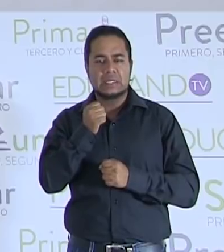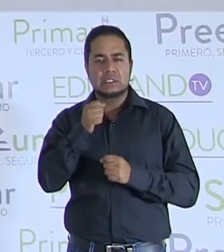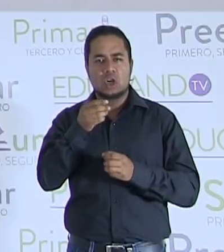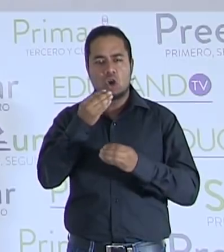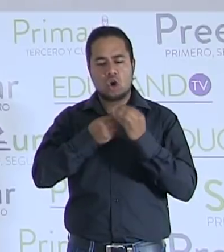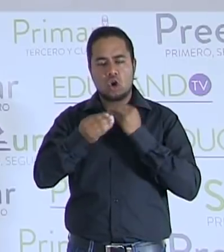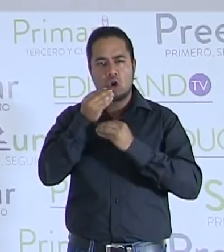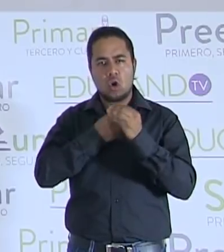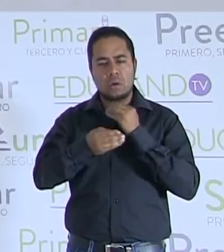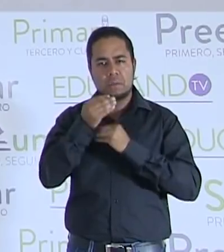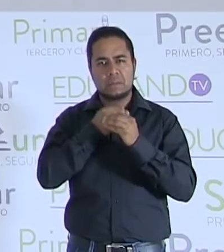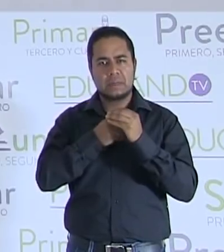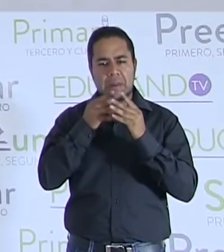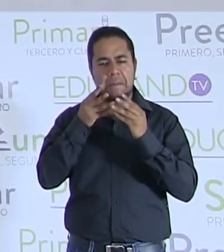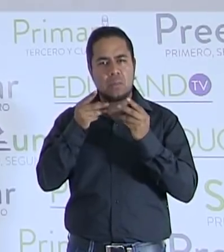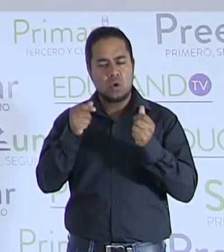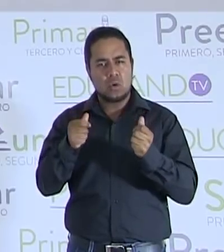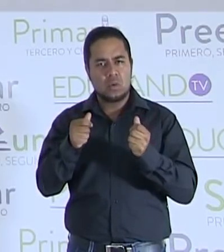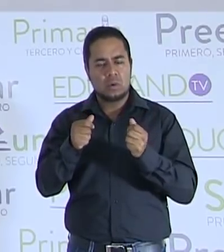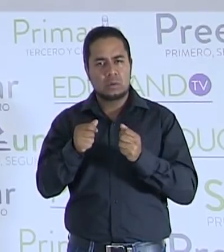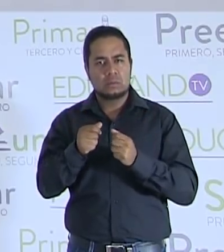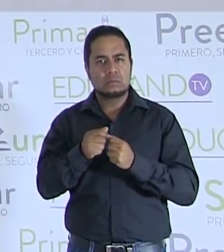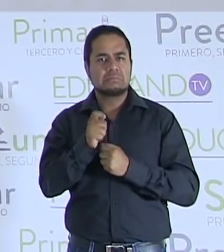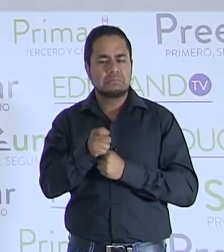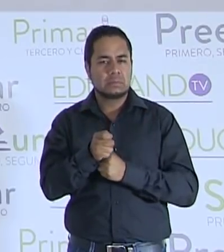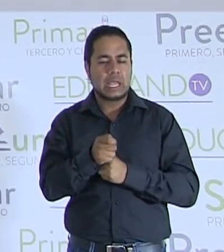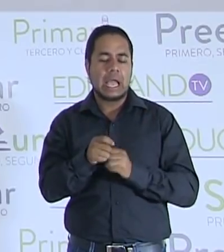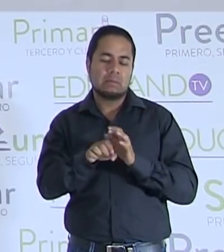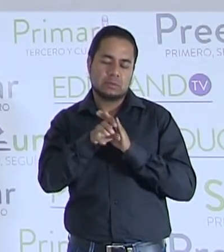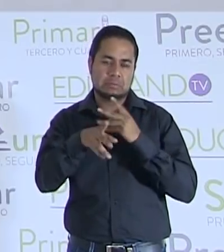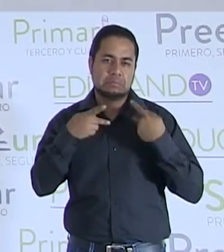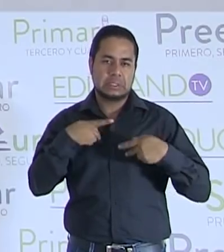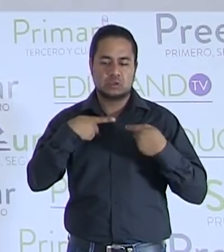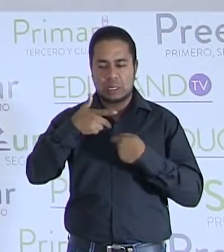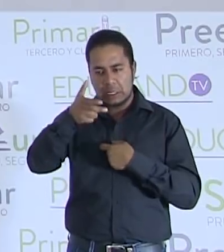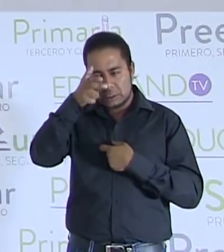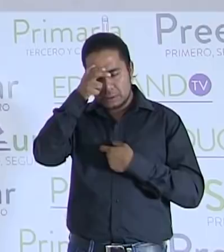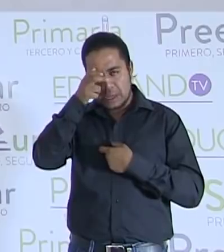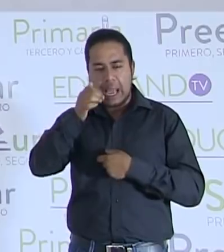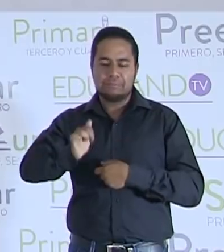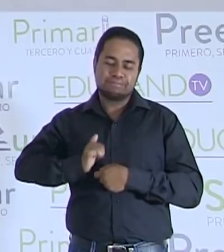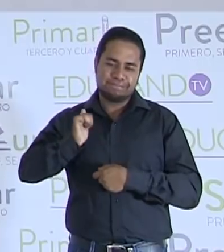pinole, que el más listo siempre saca mayor provecho.